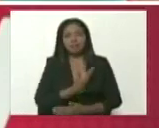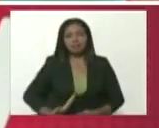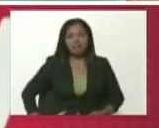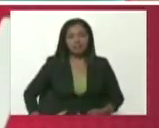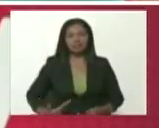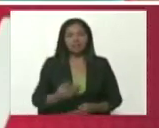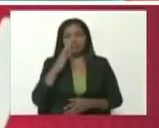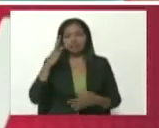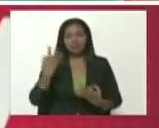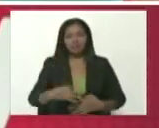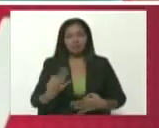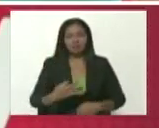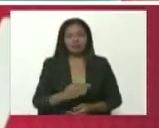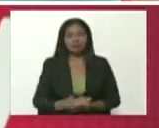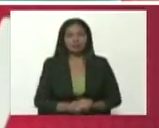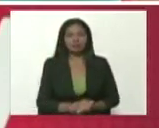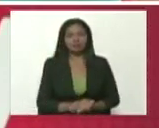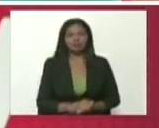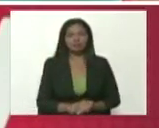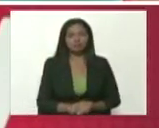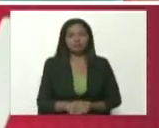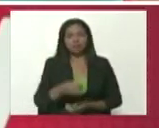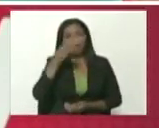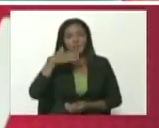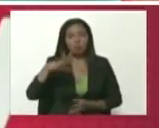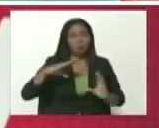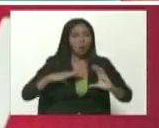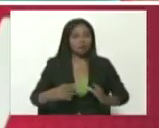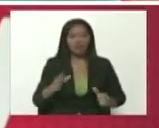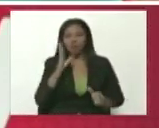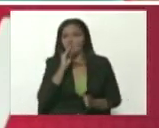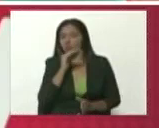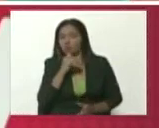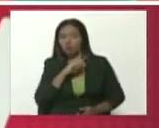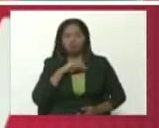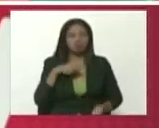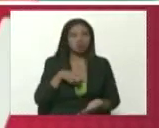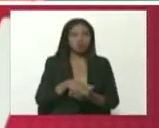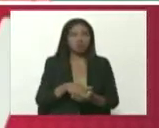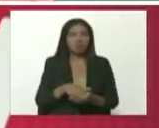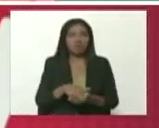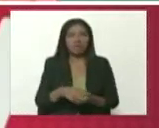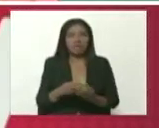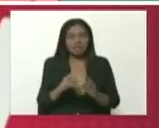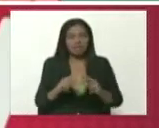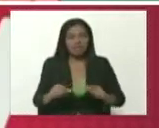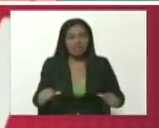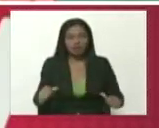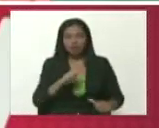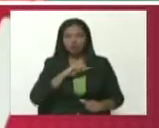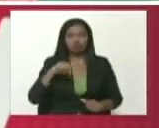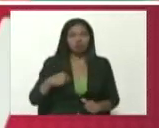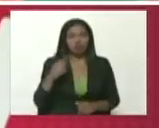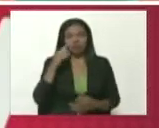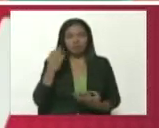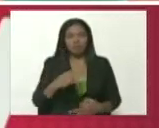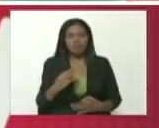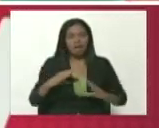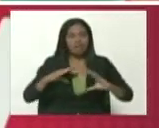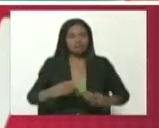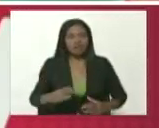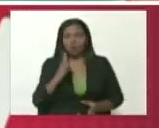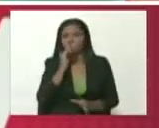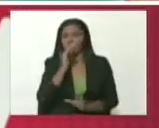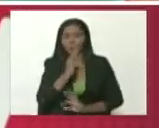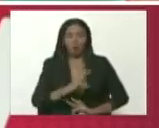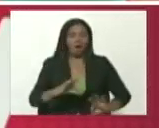De verdad, el pueblo no se rinde. Estamos de rodilla en tierra, aquí nadie se rinde, camarada